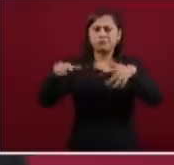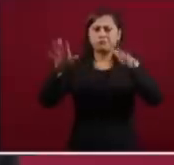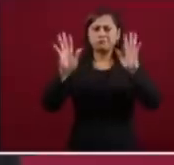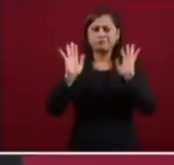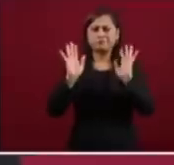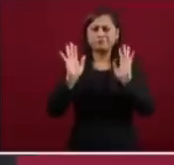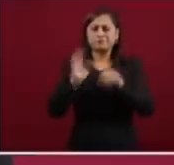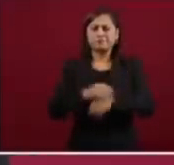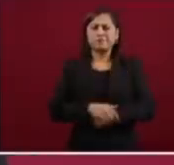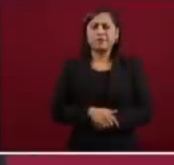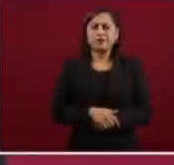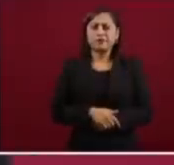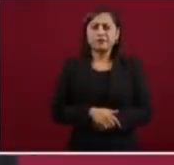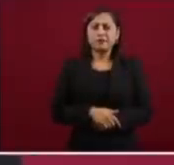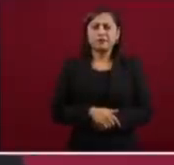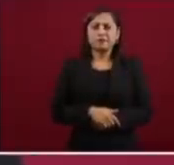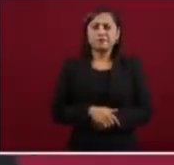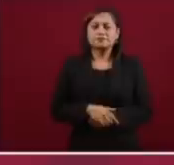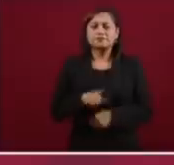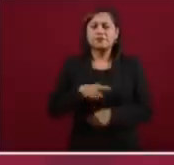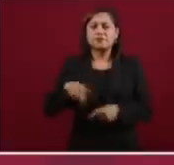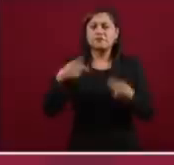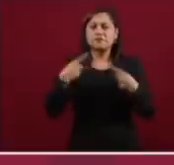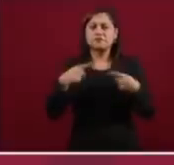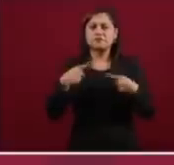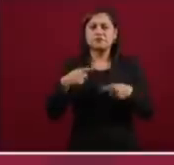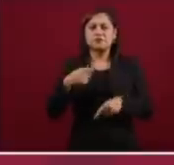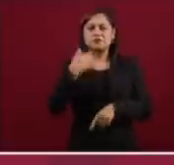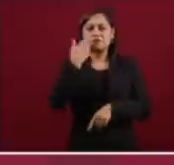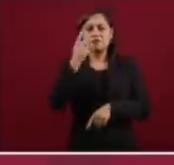caciquiles antidemocráticas